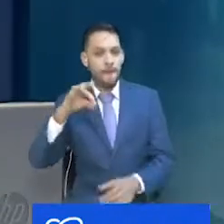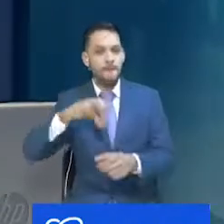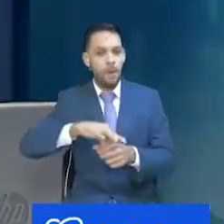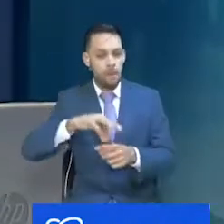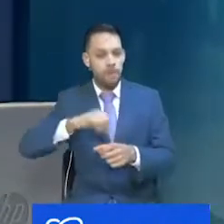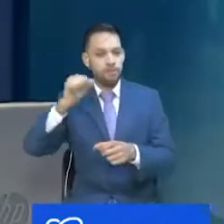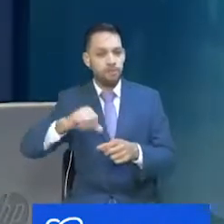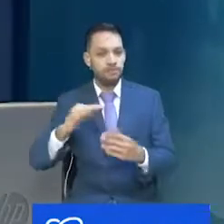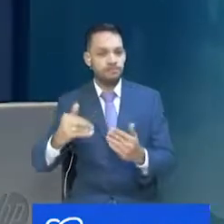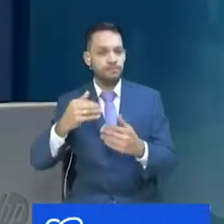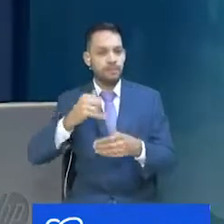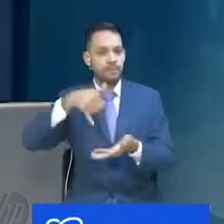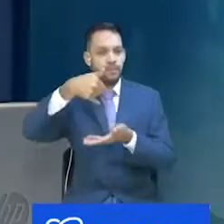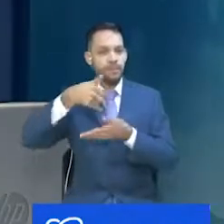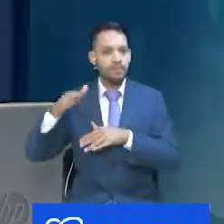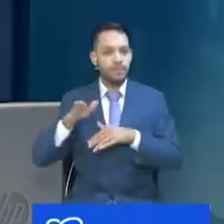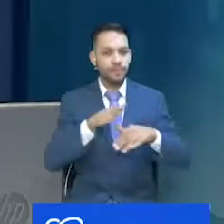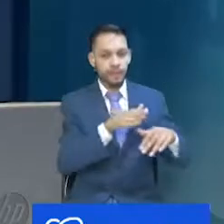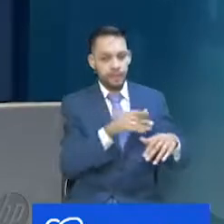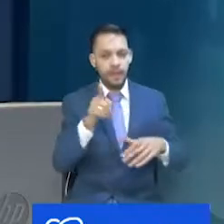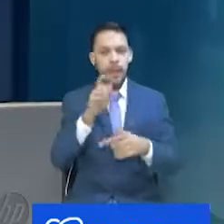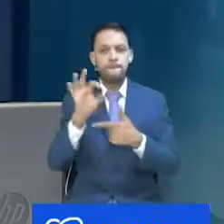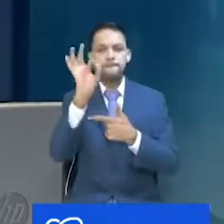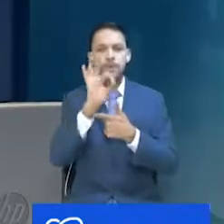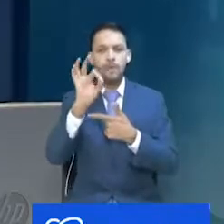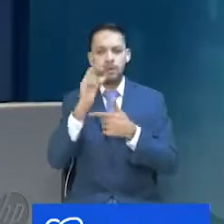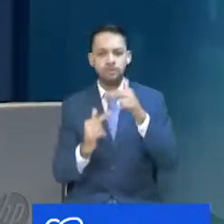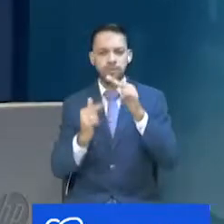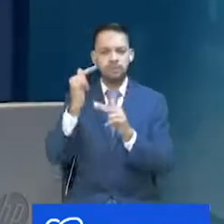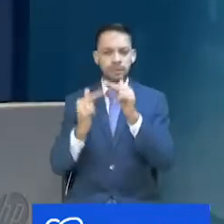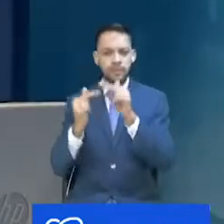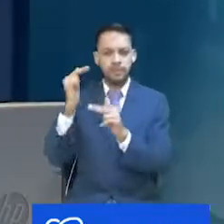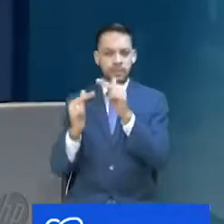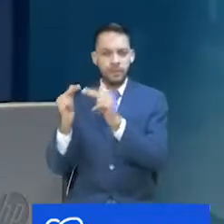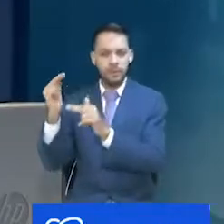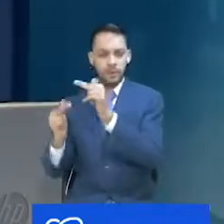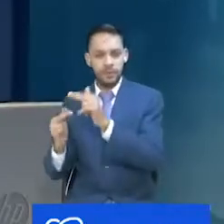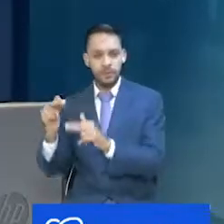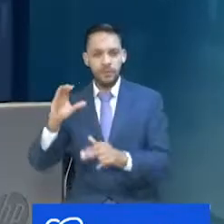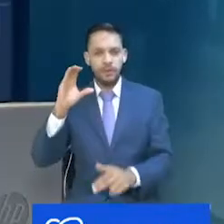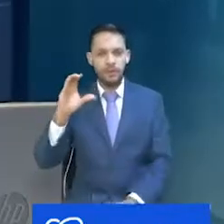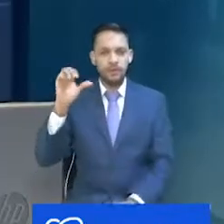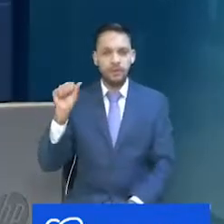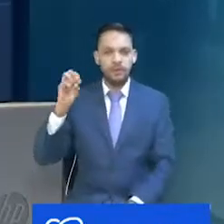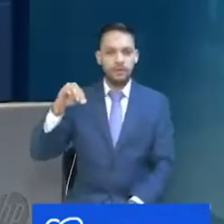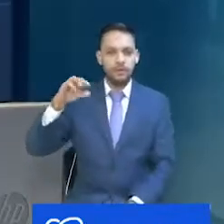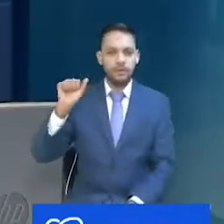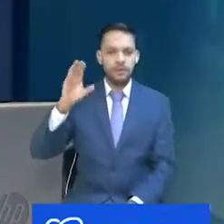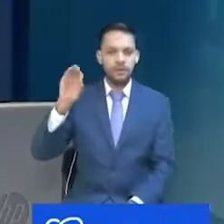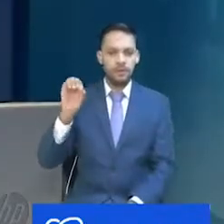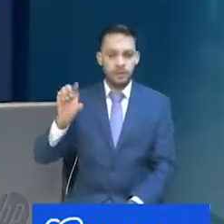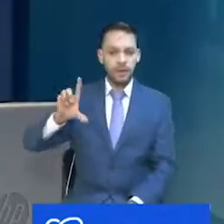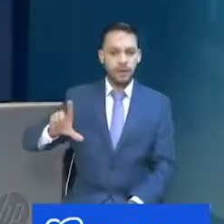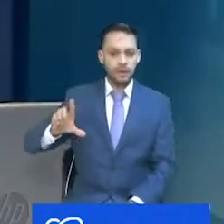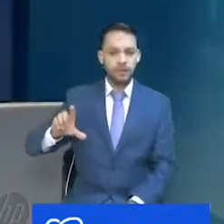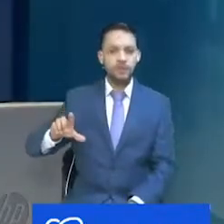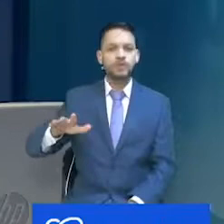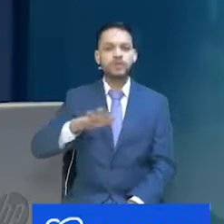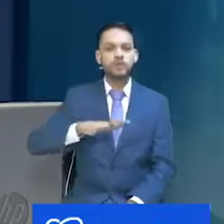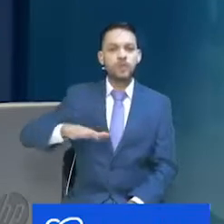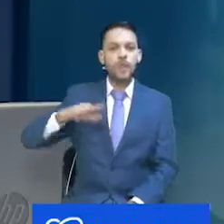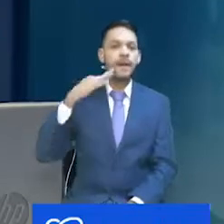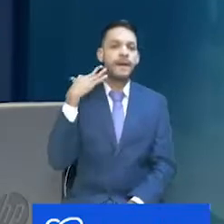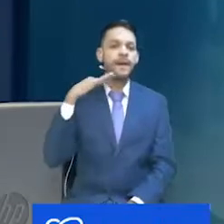tiene el índice de costos de construcción más alta del país la cámara colombiana de la construcción camacol agregó que la ciudad milagro las sigue en